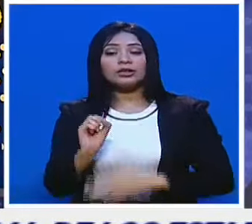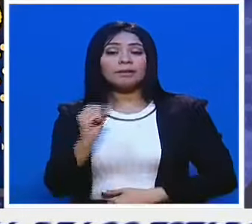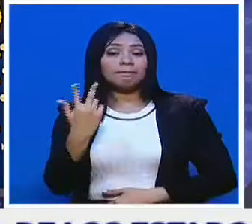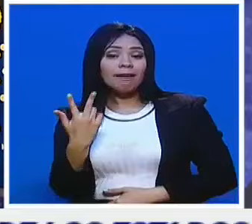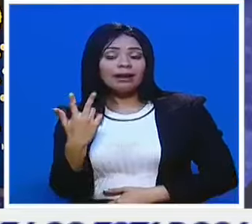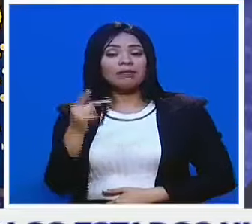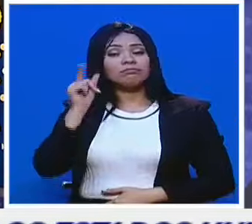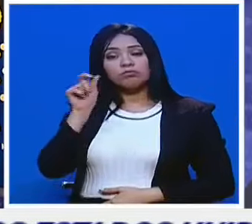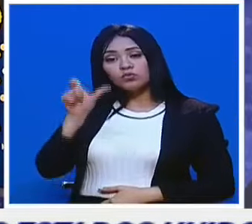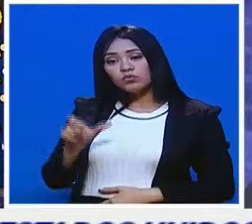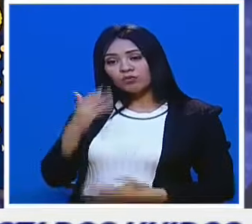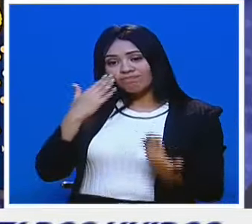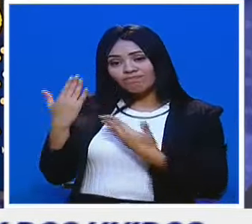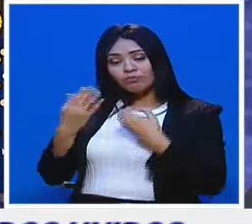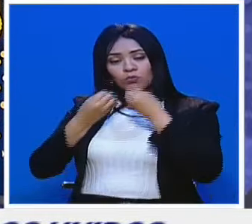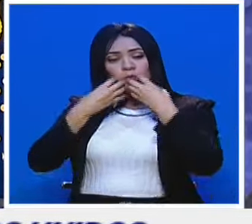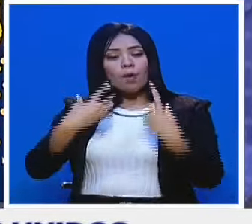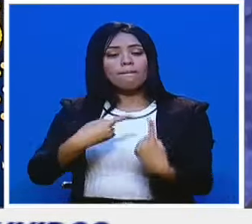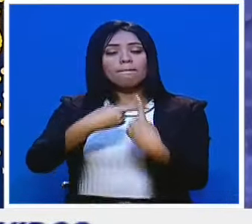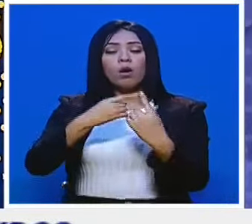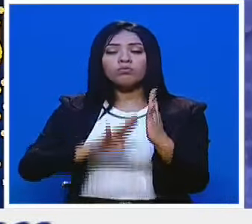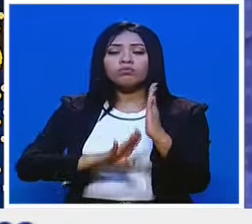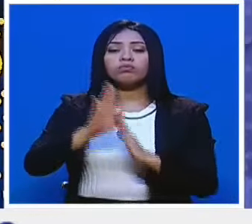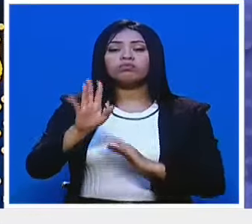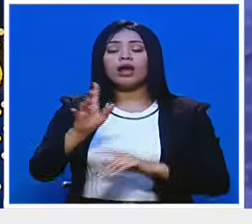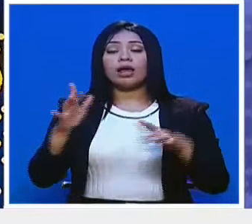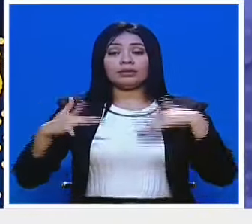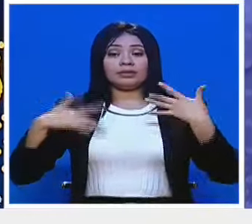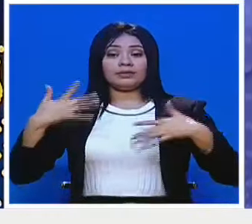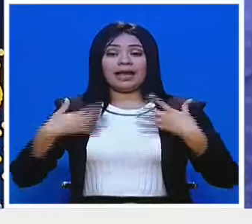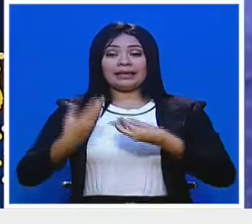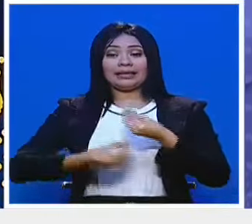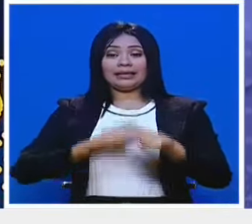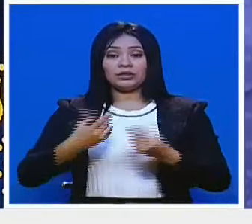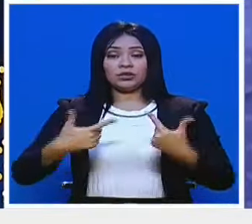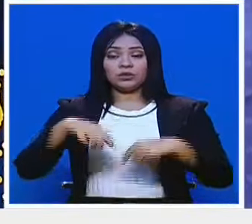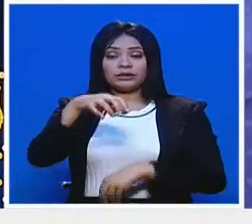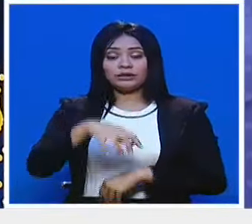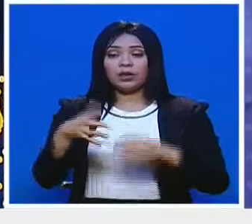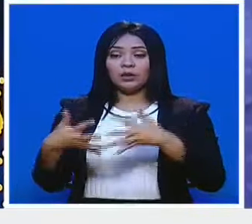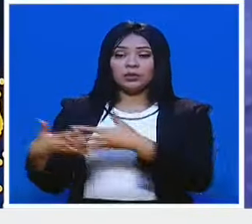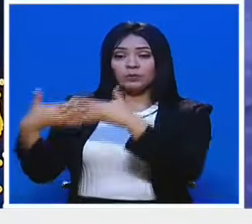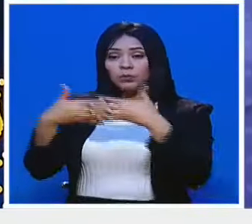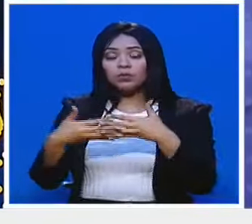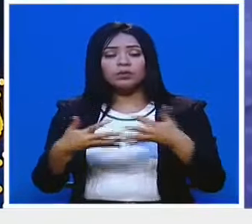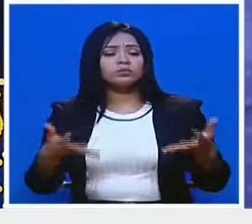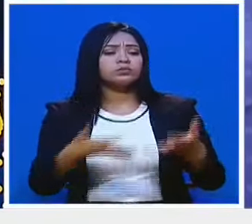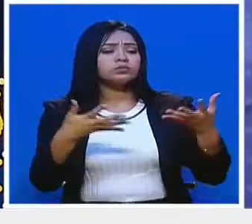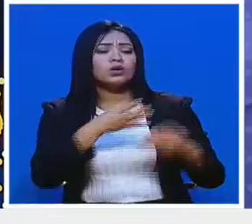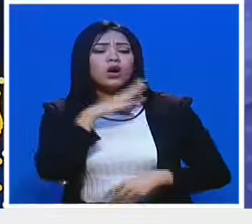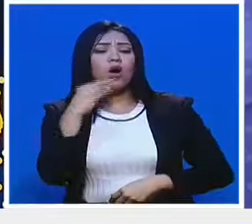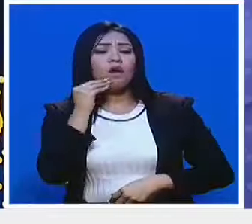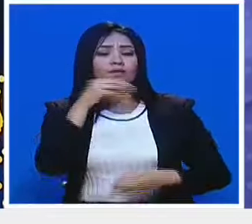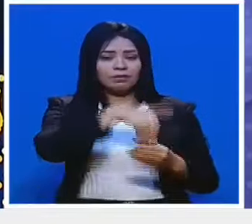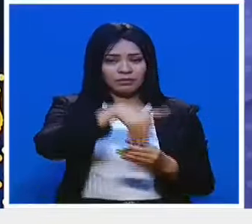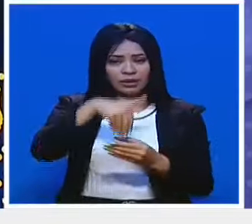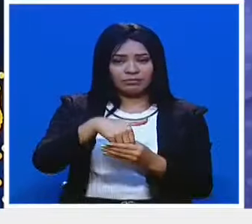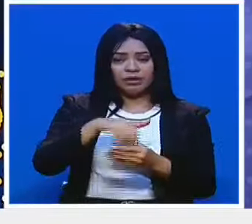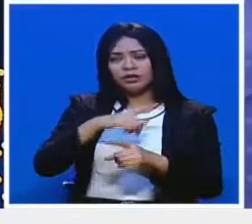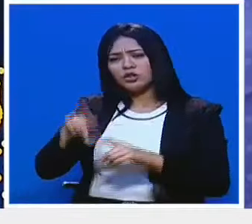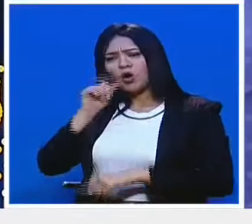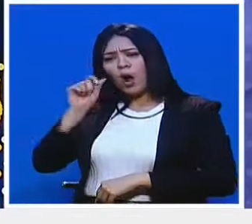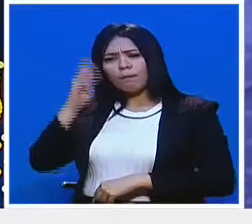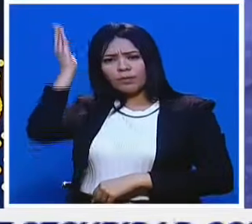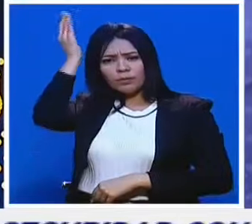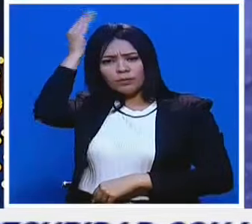ella apeló al optimismo en un evento que hizo en Michigan dedicado a los jóvenes votantes, mientras que Donald Trump, por su parte, visitó